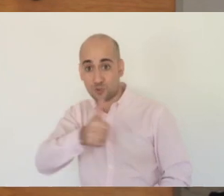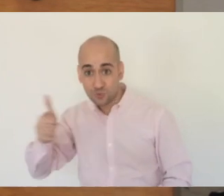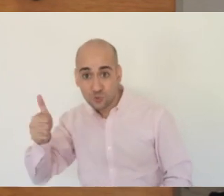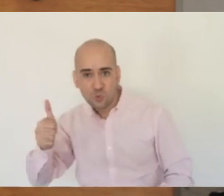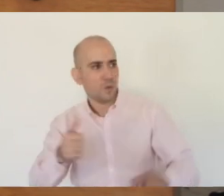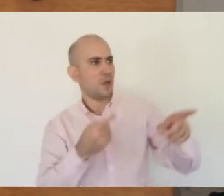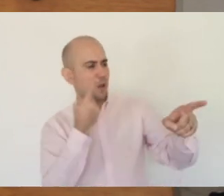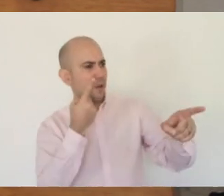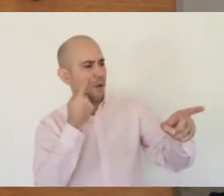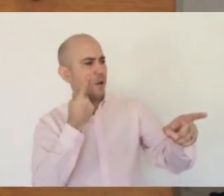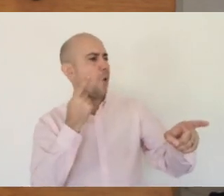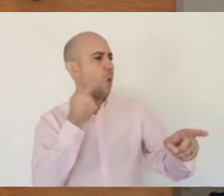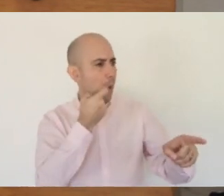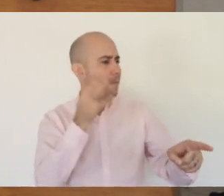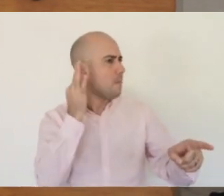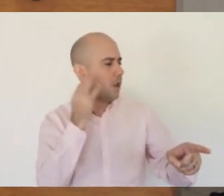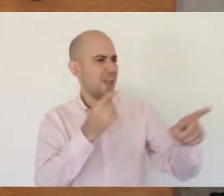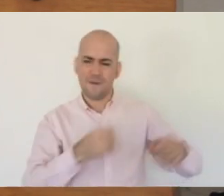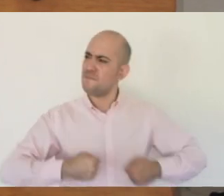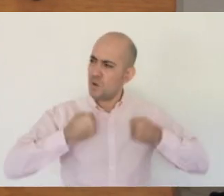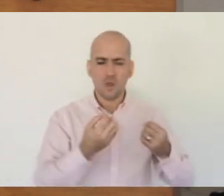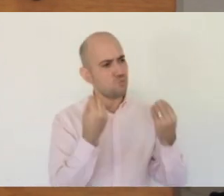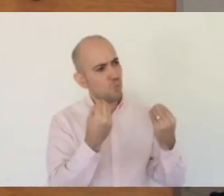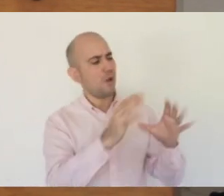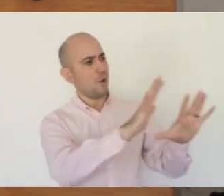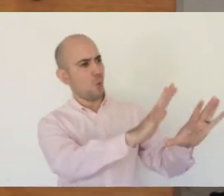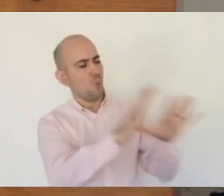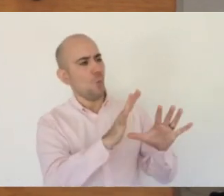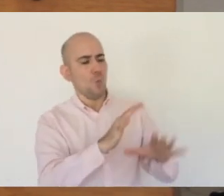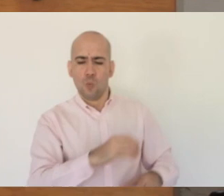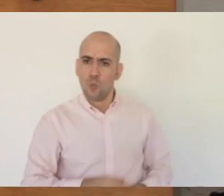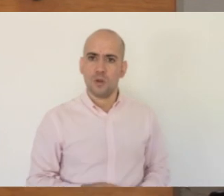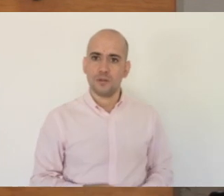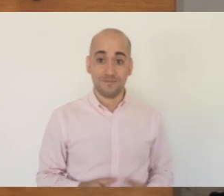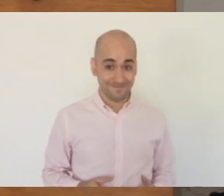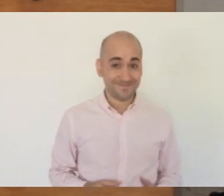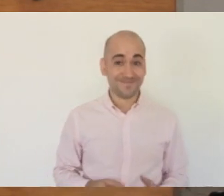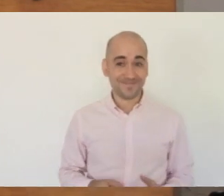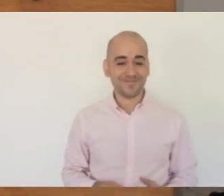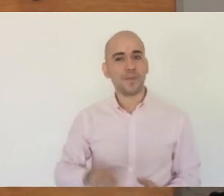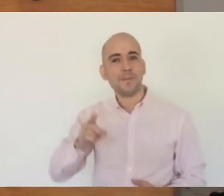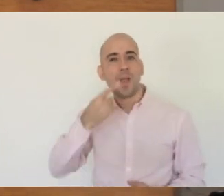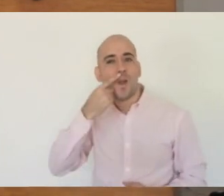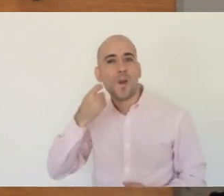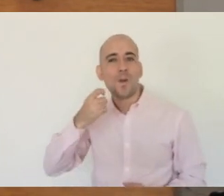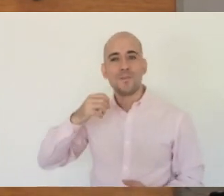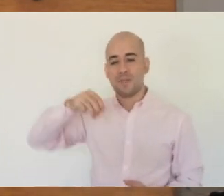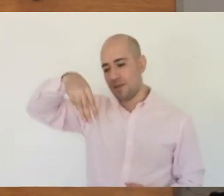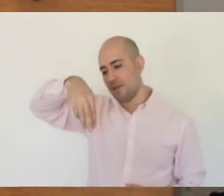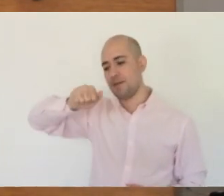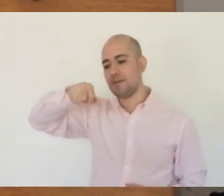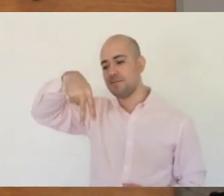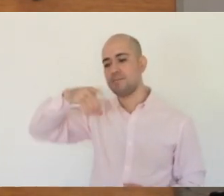La humanidad ha conocido a hombres y mujeres que han sacrificado todo por entregar un mensaje a la eternidad. Hay